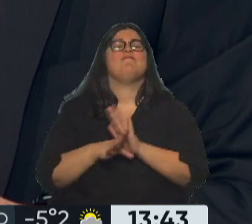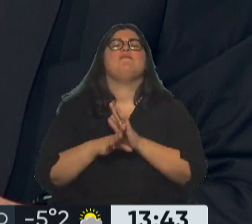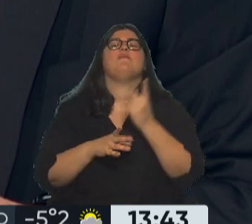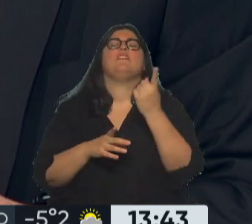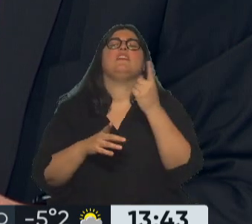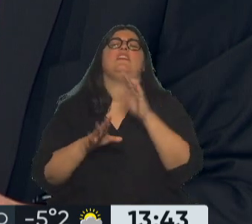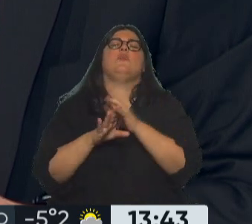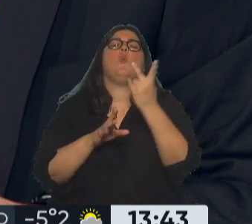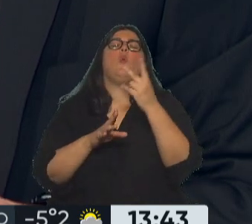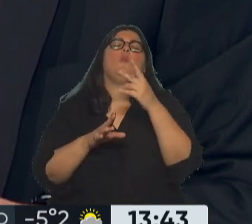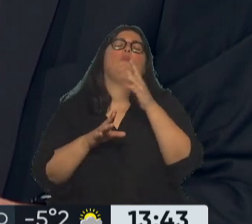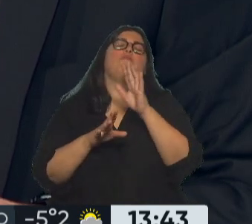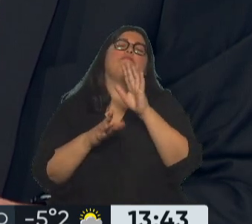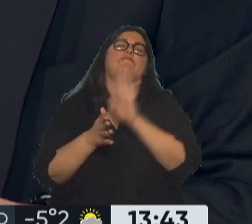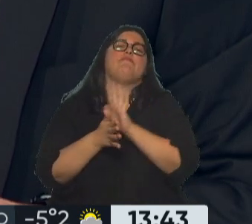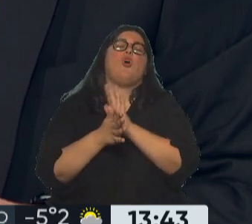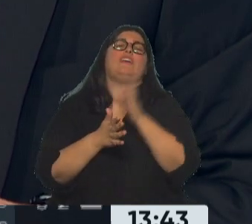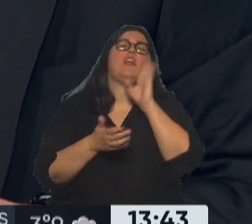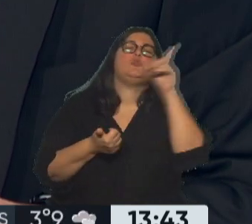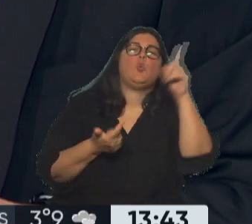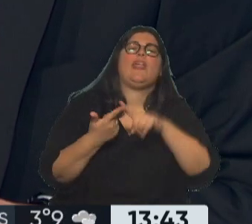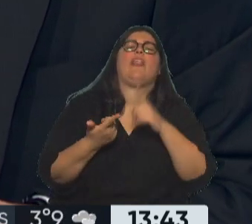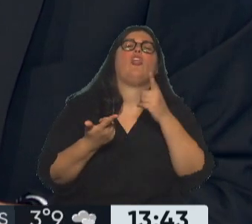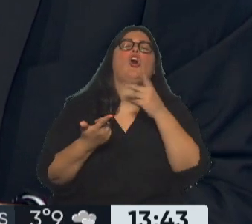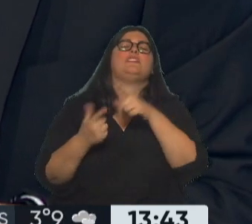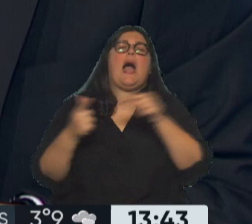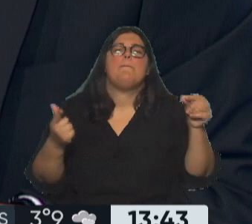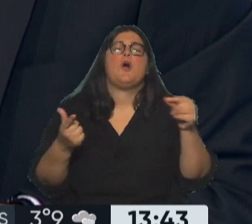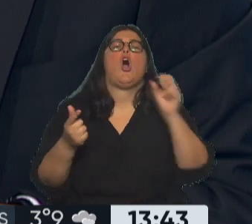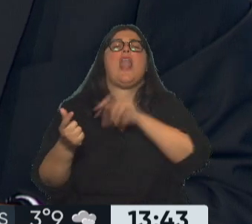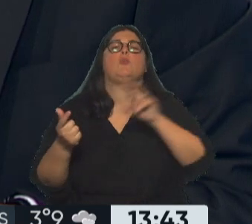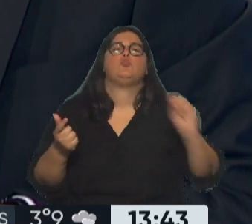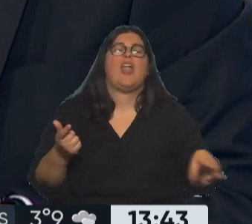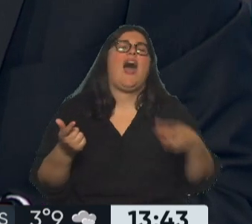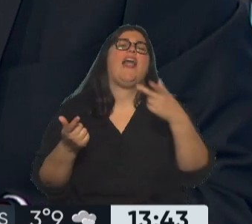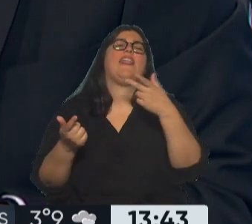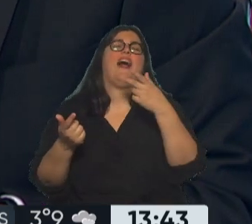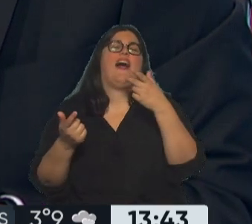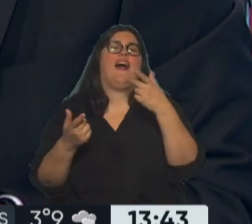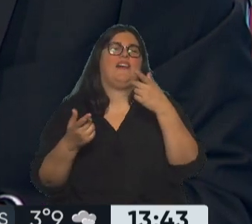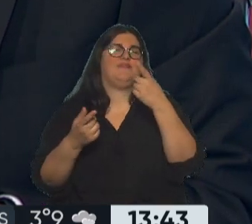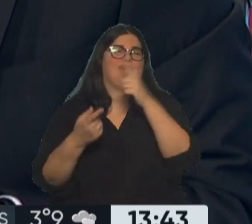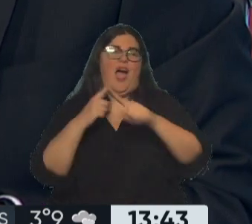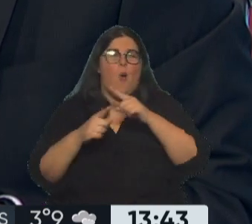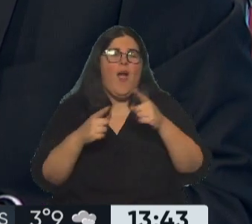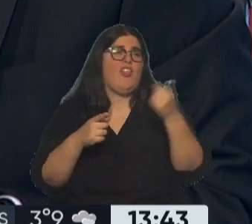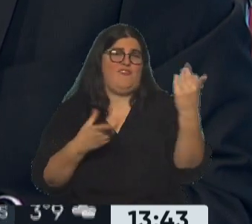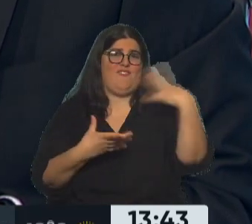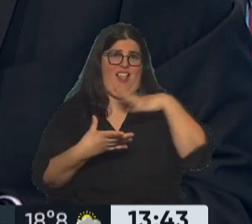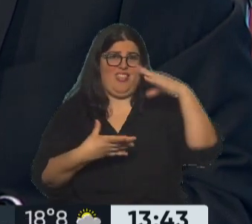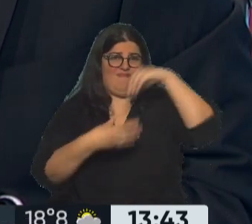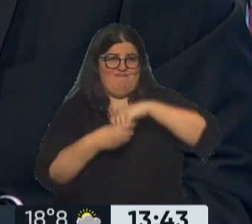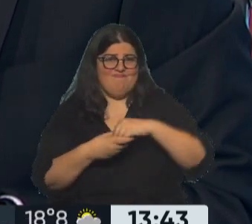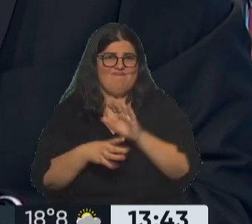seguridad en donde está presente también Estados Unidos, Japón y Australia. Es decir que la mirada